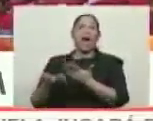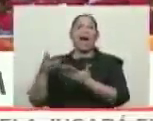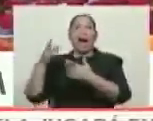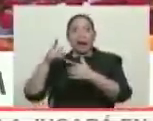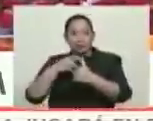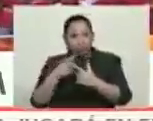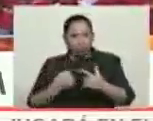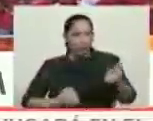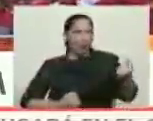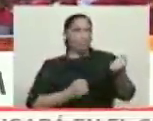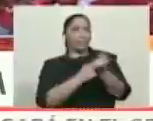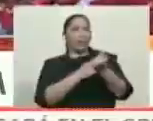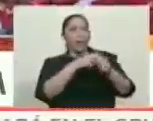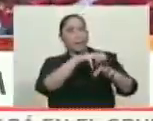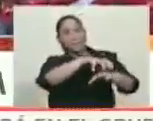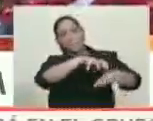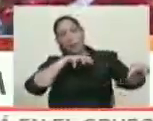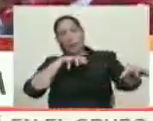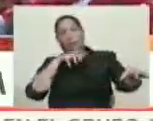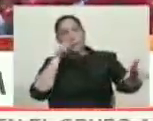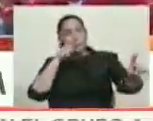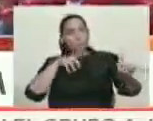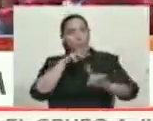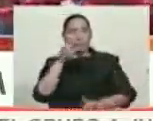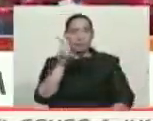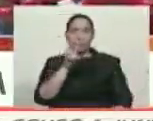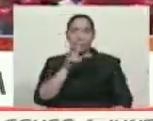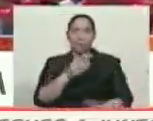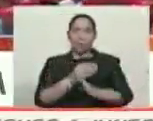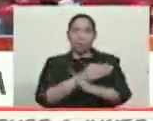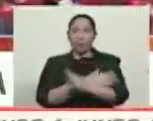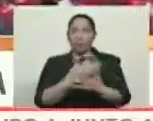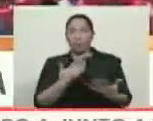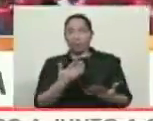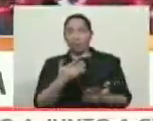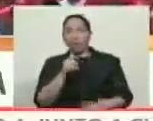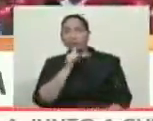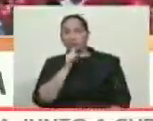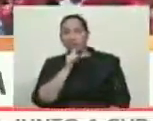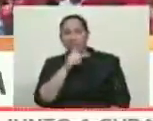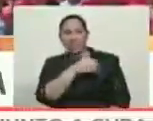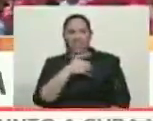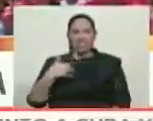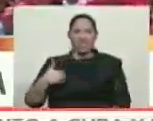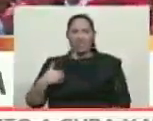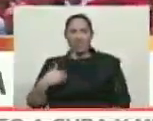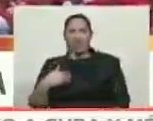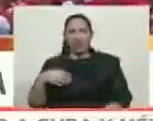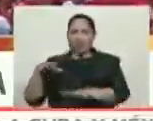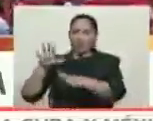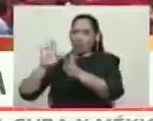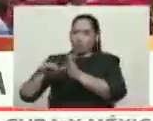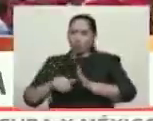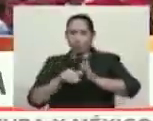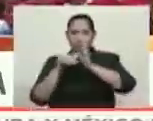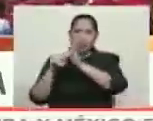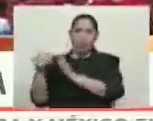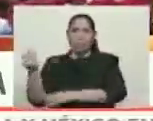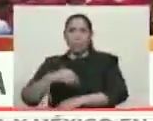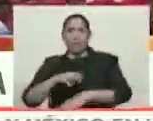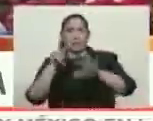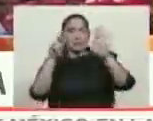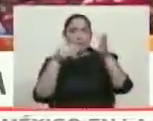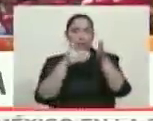la mayoría del pueblo venezolano ante quienes pretenden adueñarse de más de 7